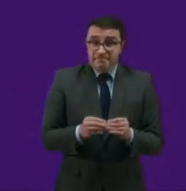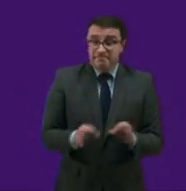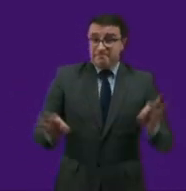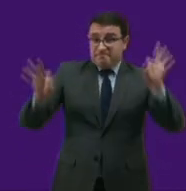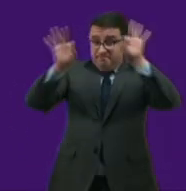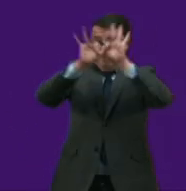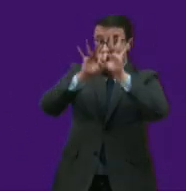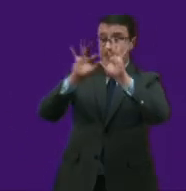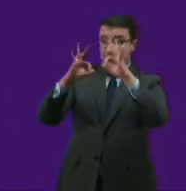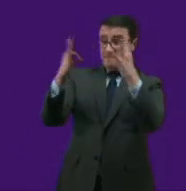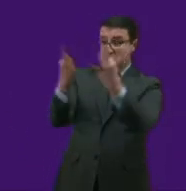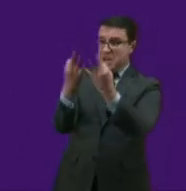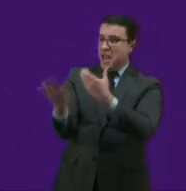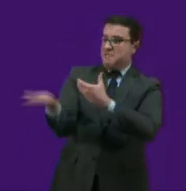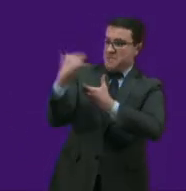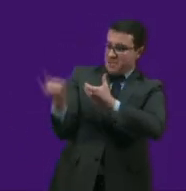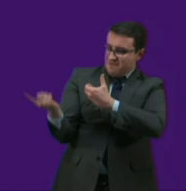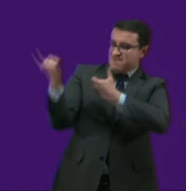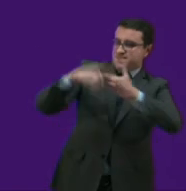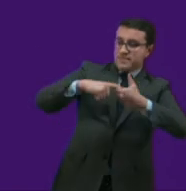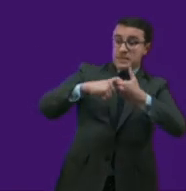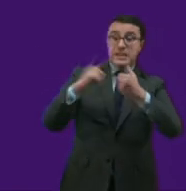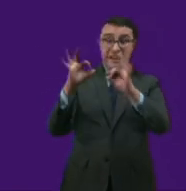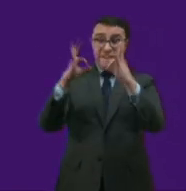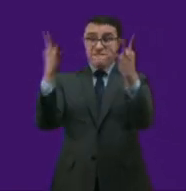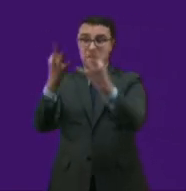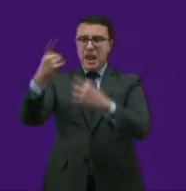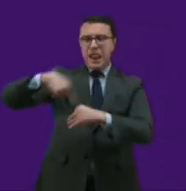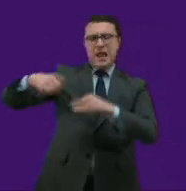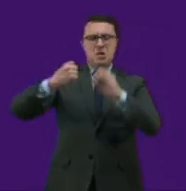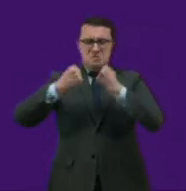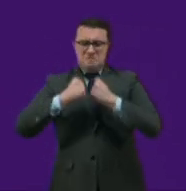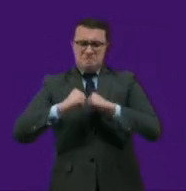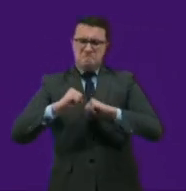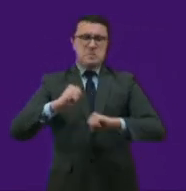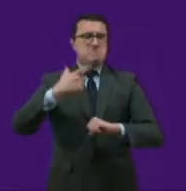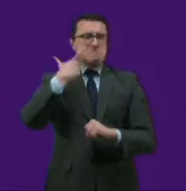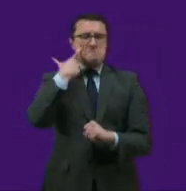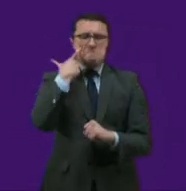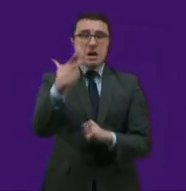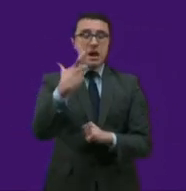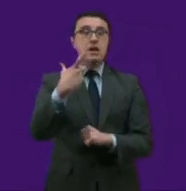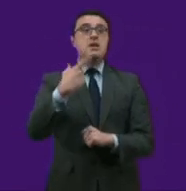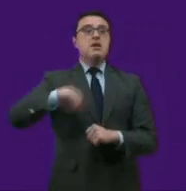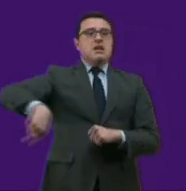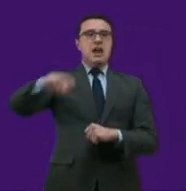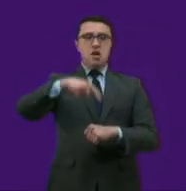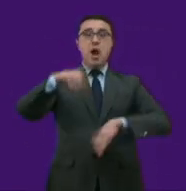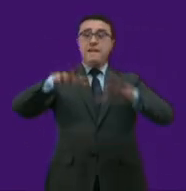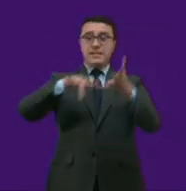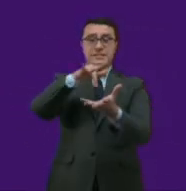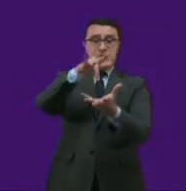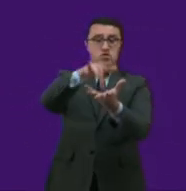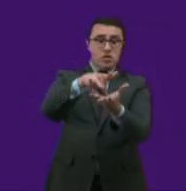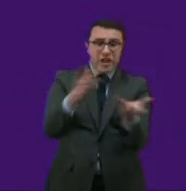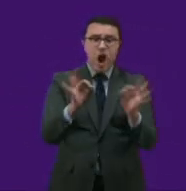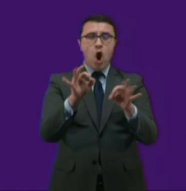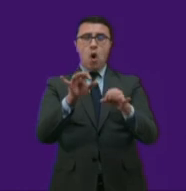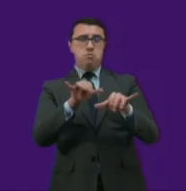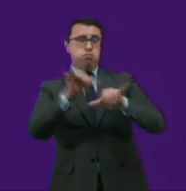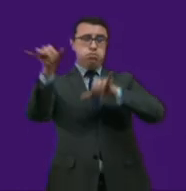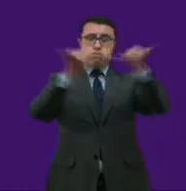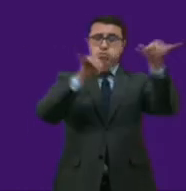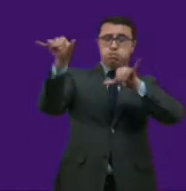en lo que uno esté haciendo. Esa familia es la más sacrificada de todas las horas que uno no puede estar, de todos los viajes que uno tiene que hacer, de todos